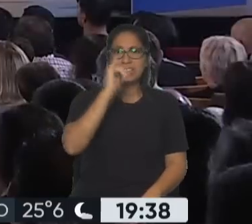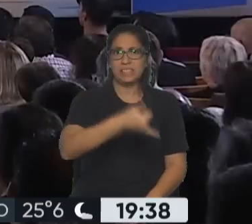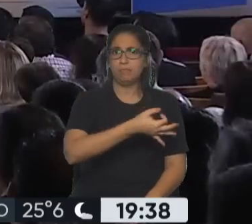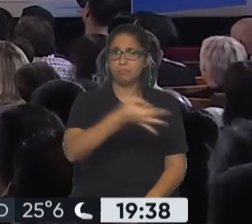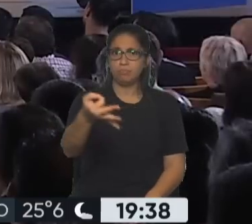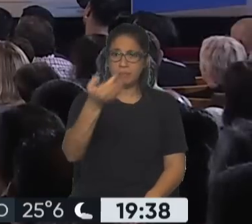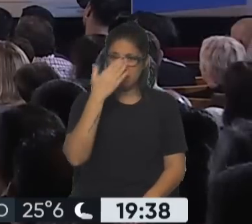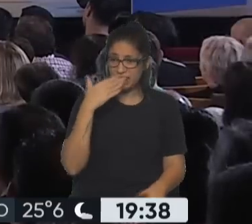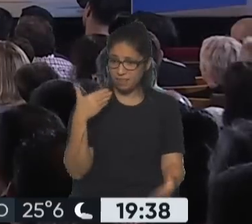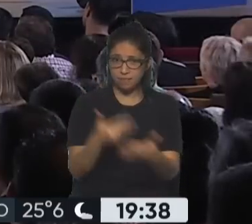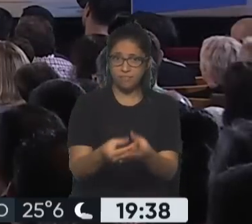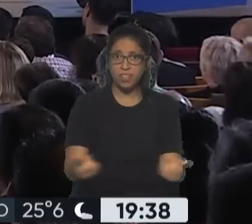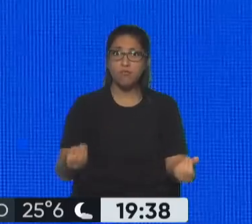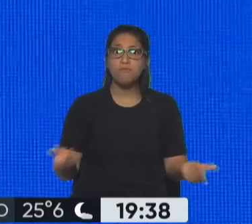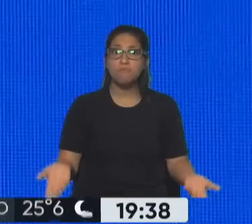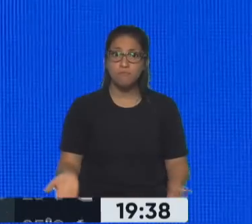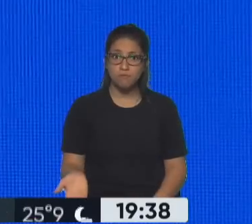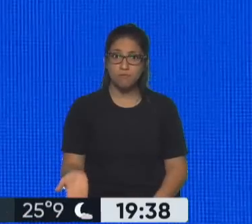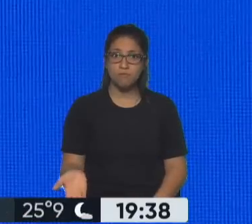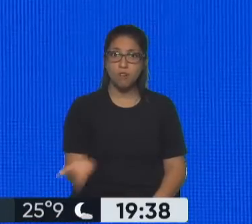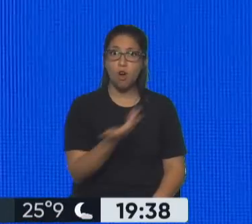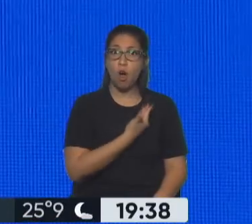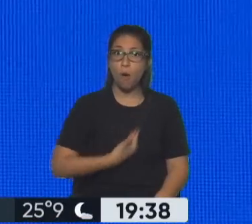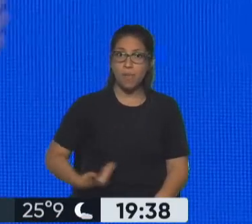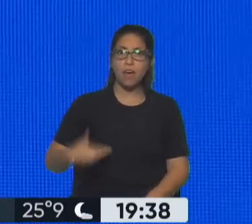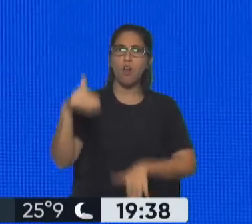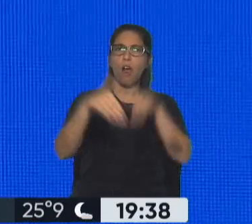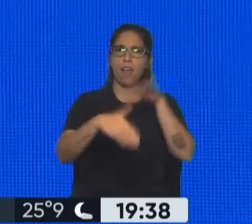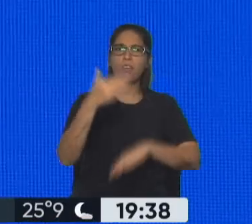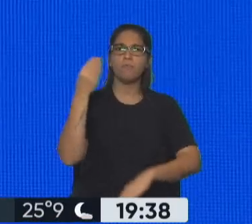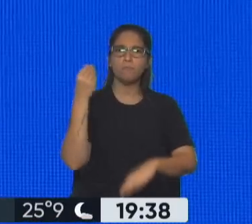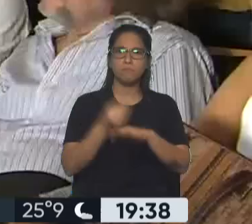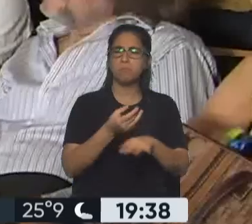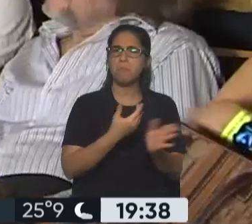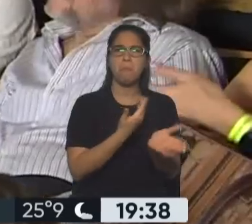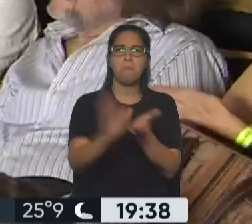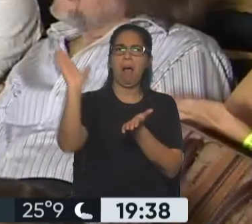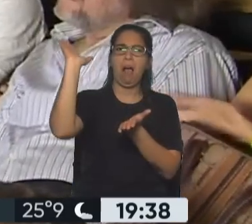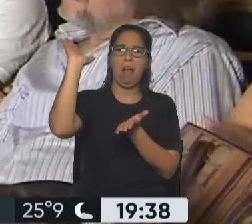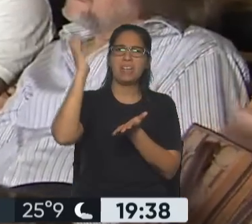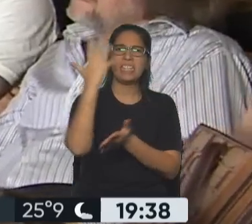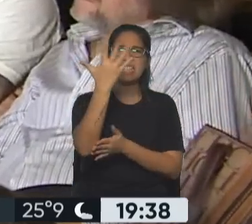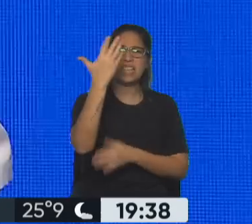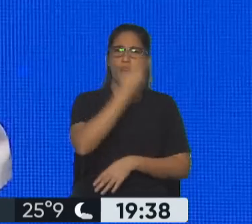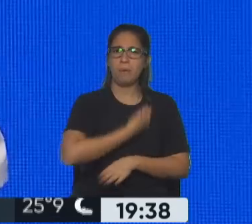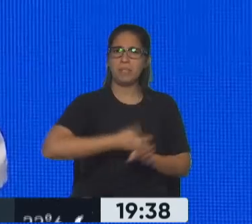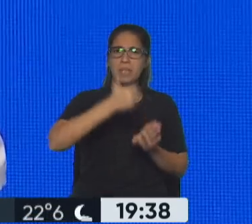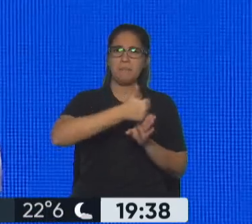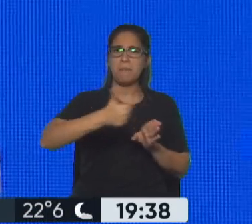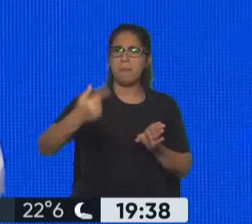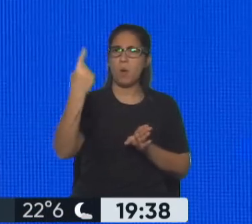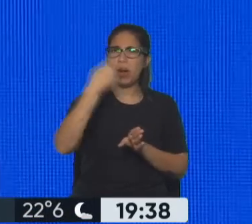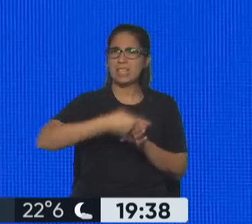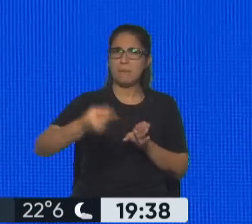cómo terminamos. Un gobierno constitucional voló por los aires, 5 presidentes en una